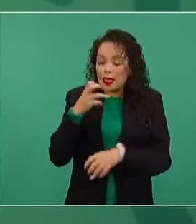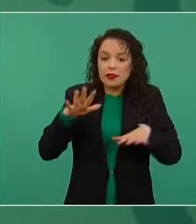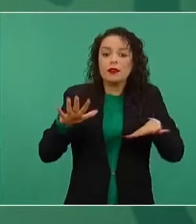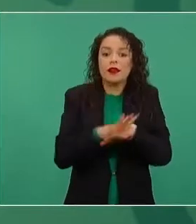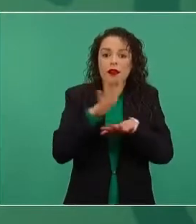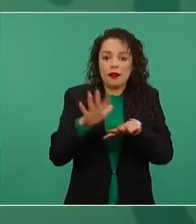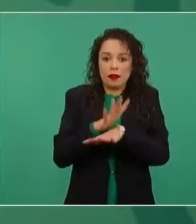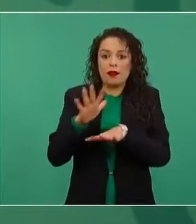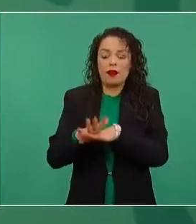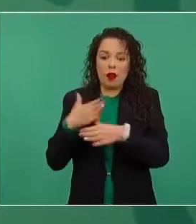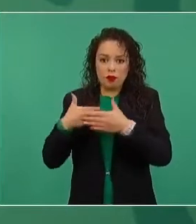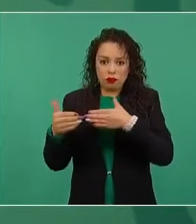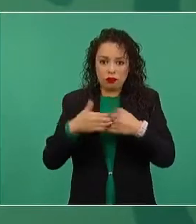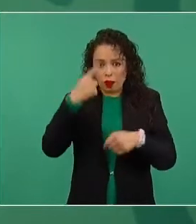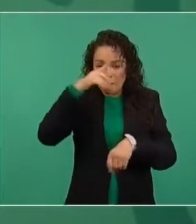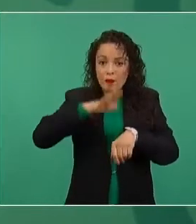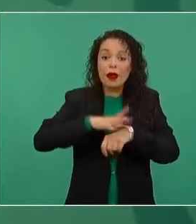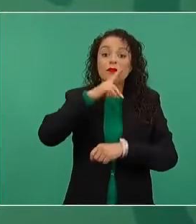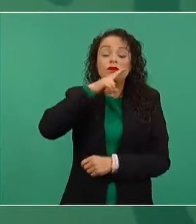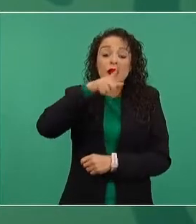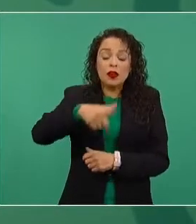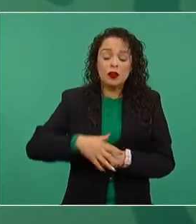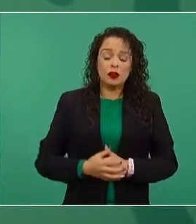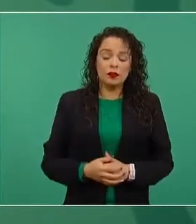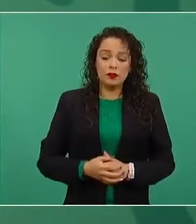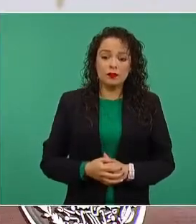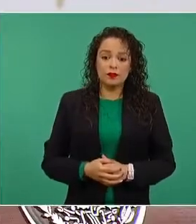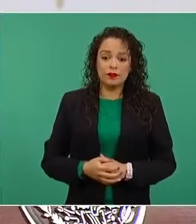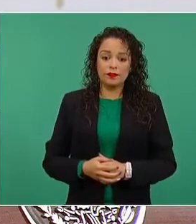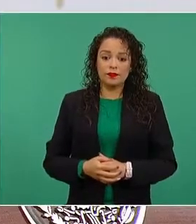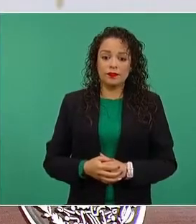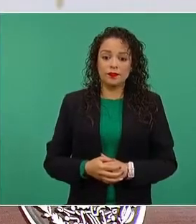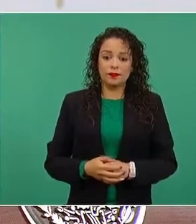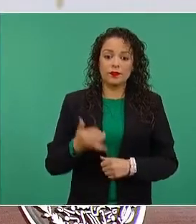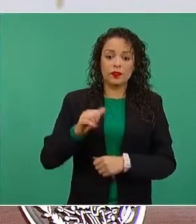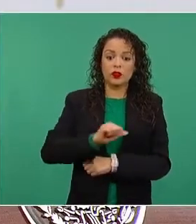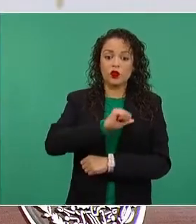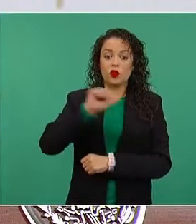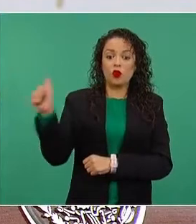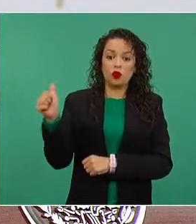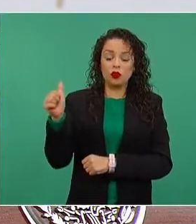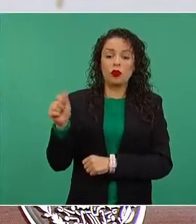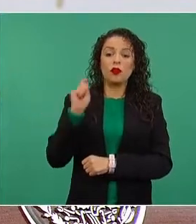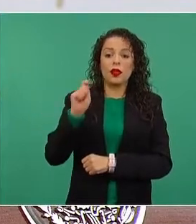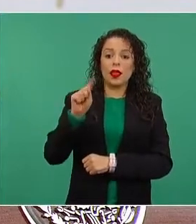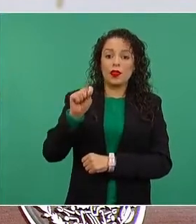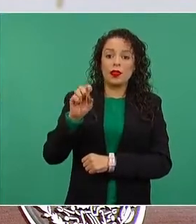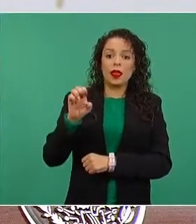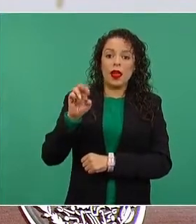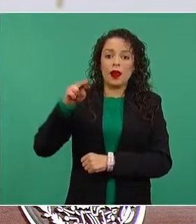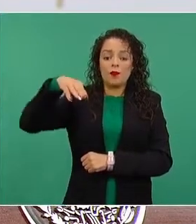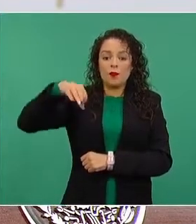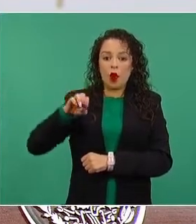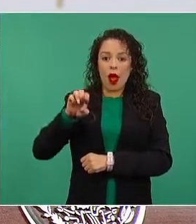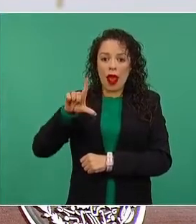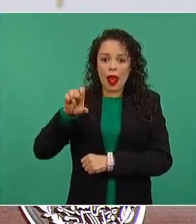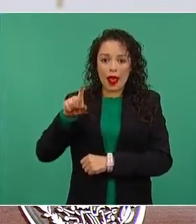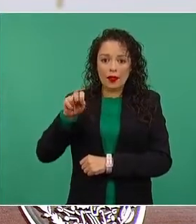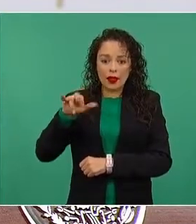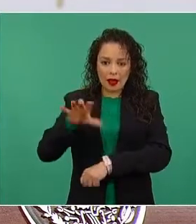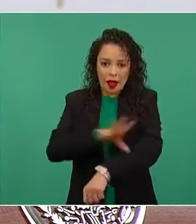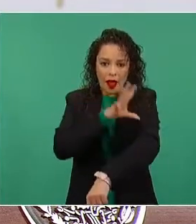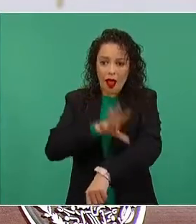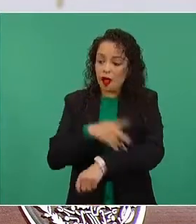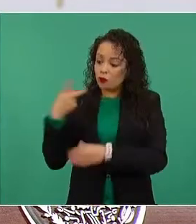Y unas plantas termoeléctricas de gas. Ese es el plan que tenemos. De